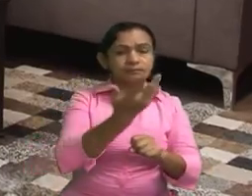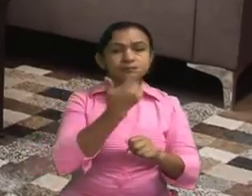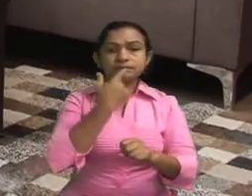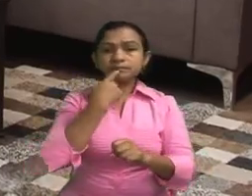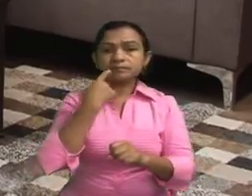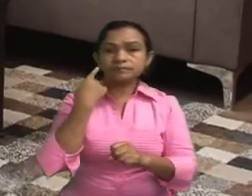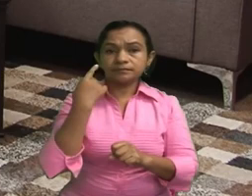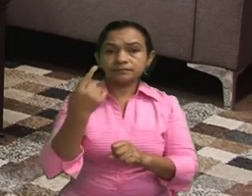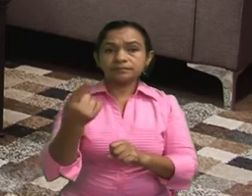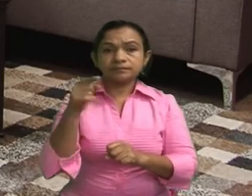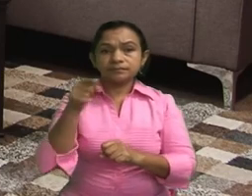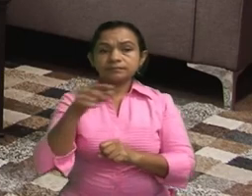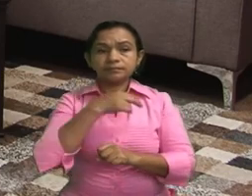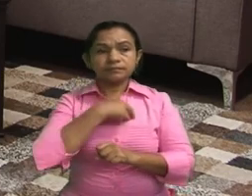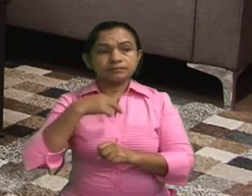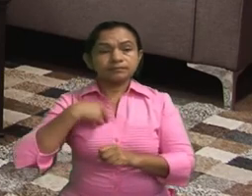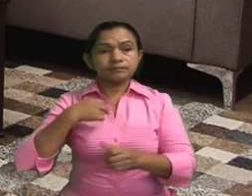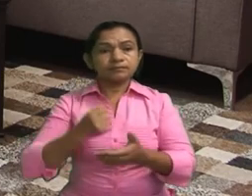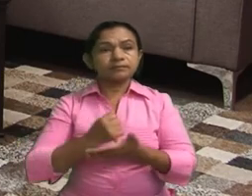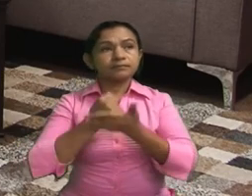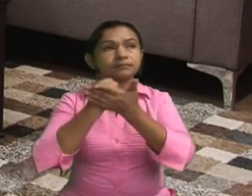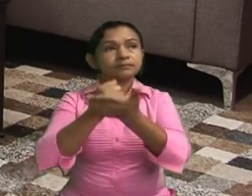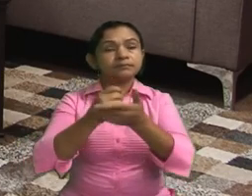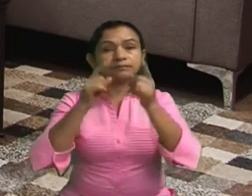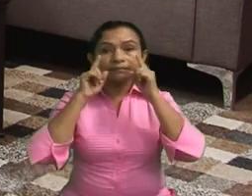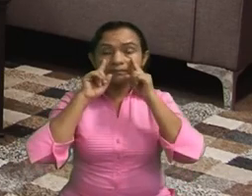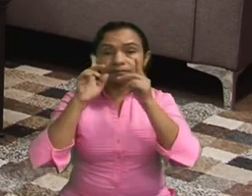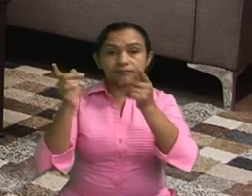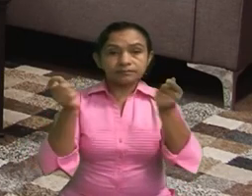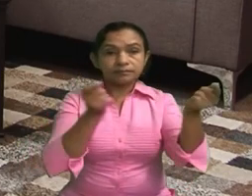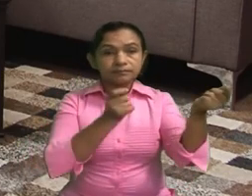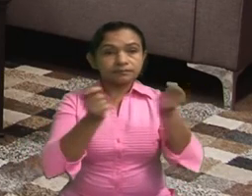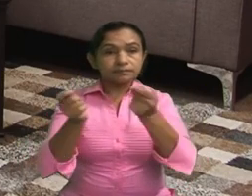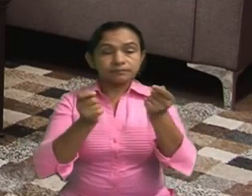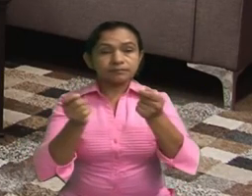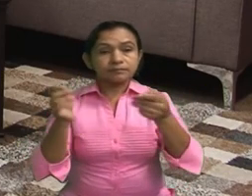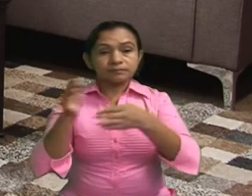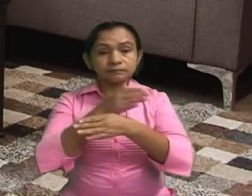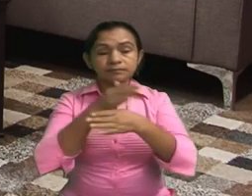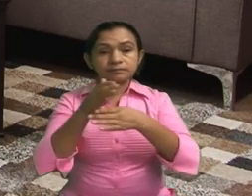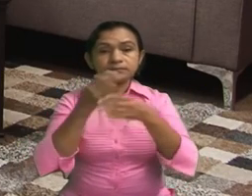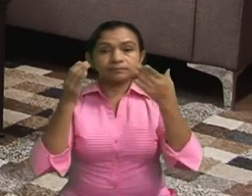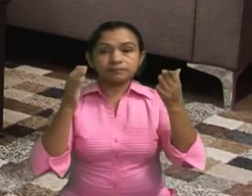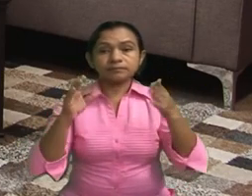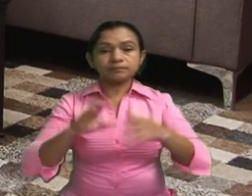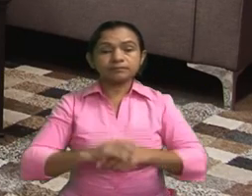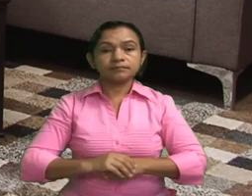decir que esto va a contribuir a la reducción de estas amenazas a nuestra biodiversidad?